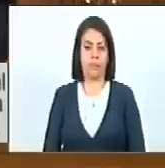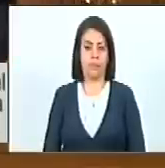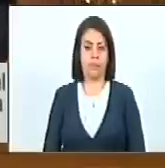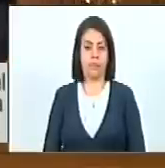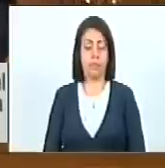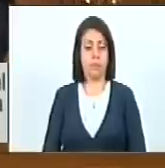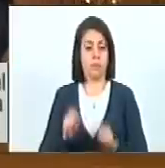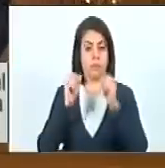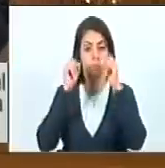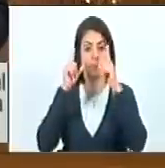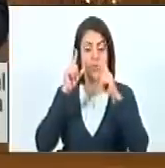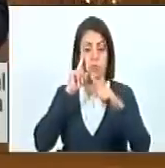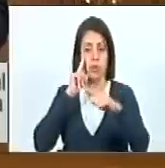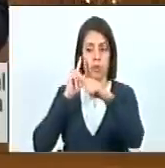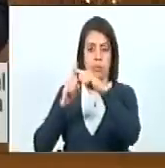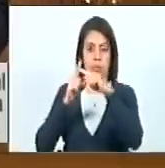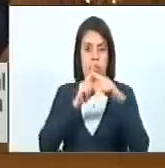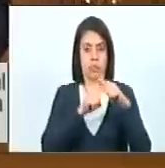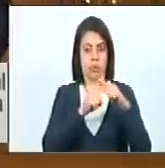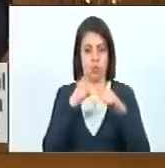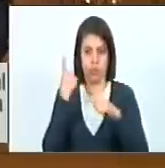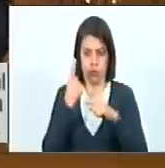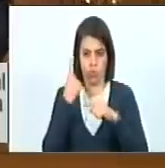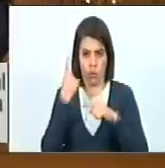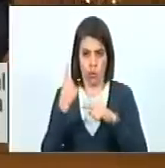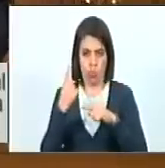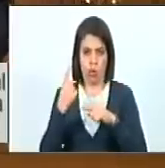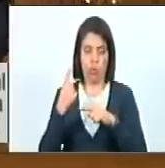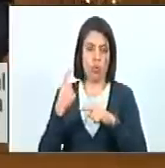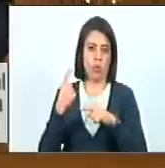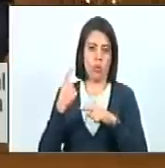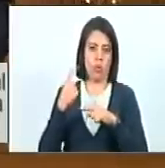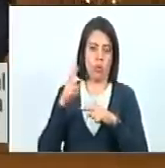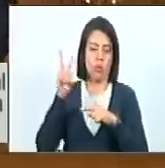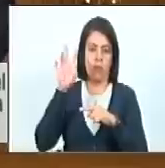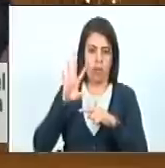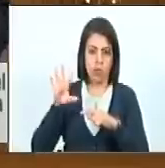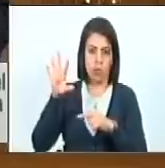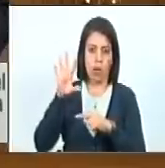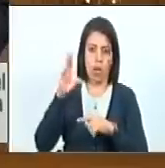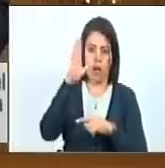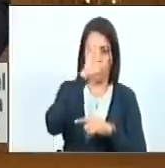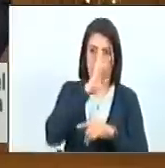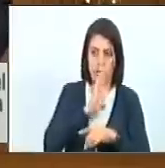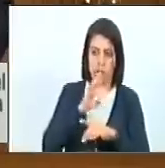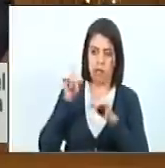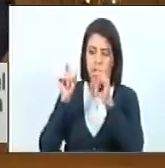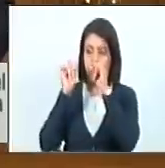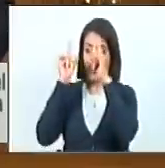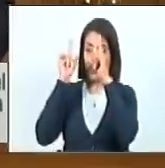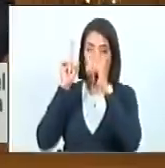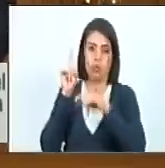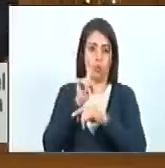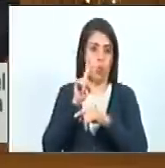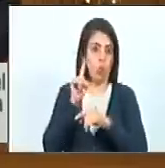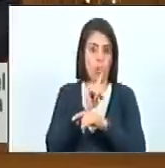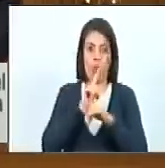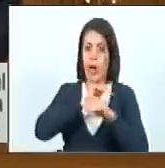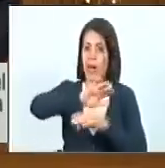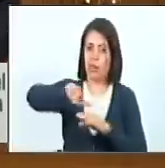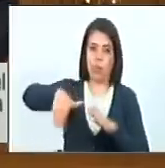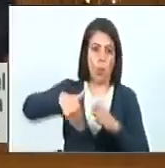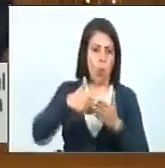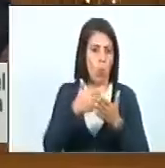que impactó no solamente a la República Federativa del Brasil, sino a la región